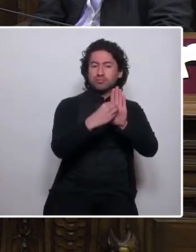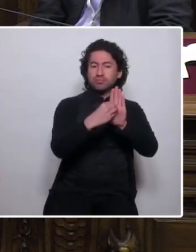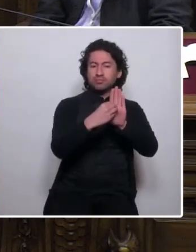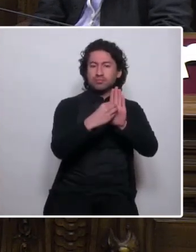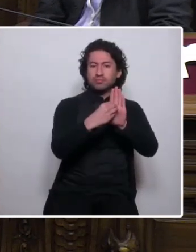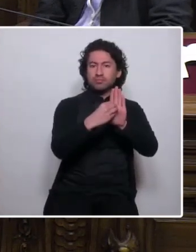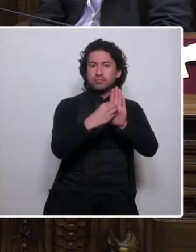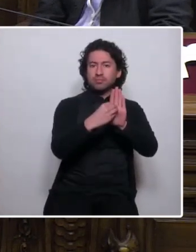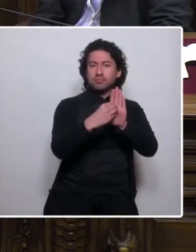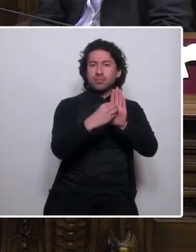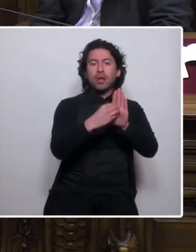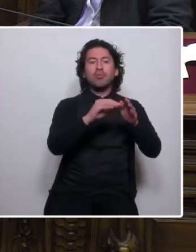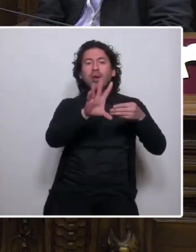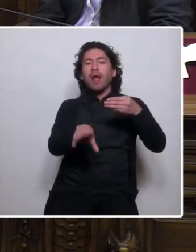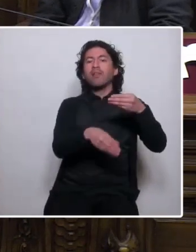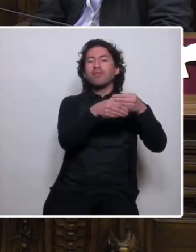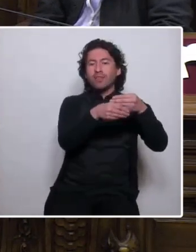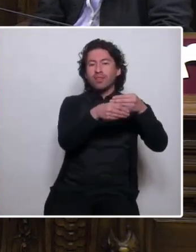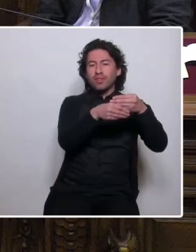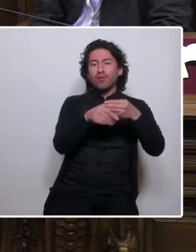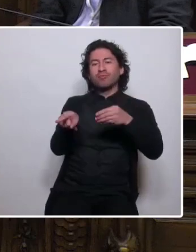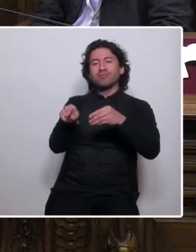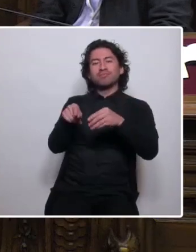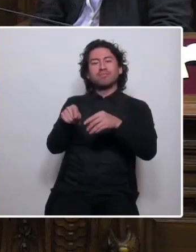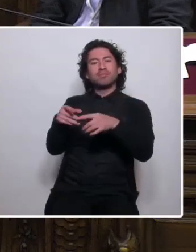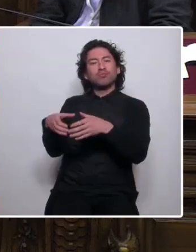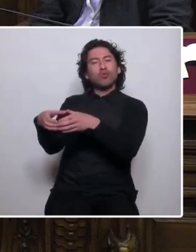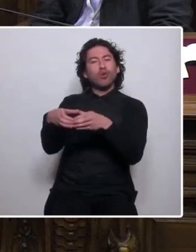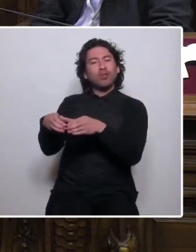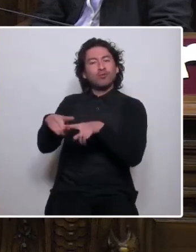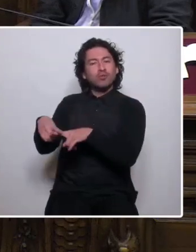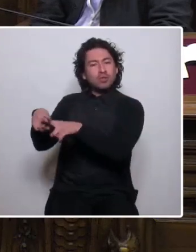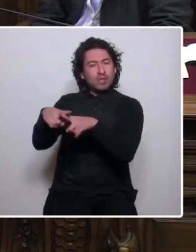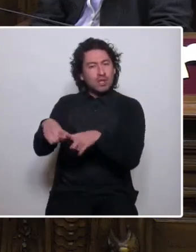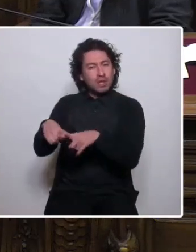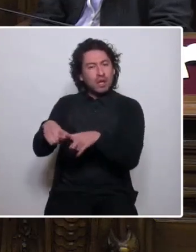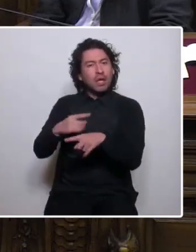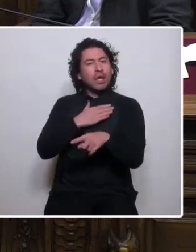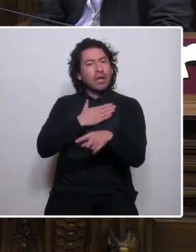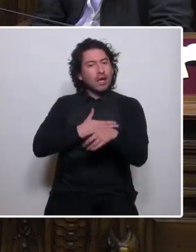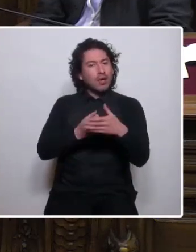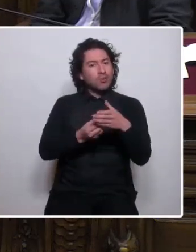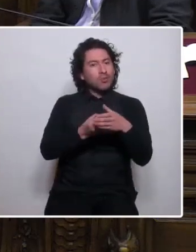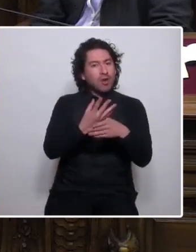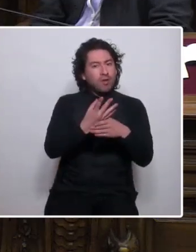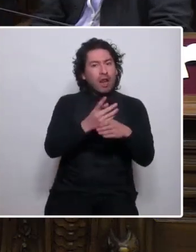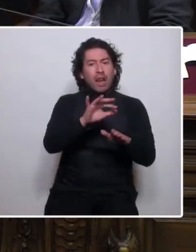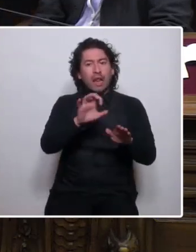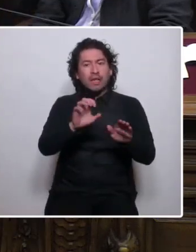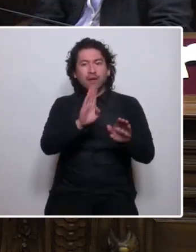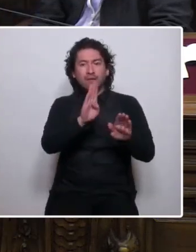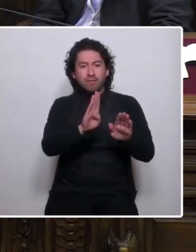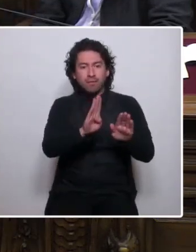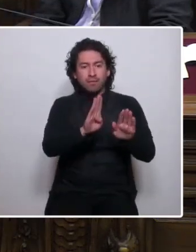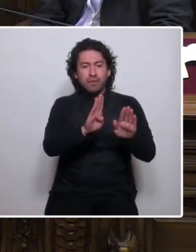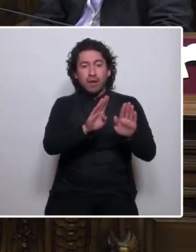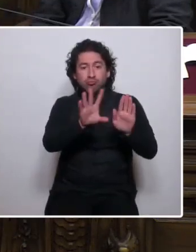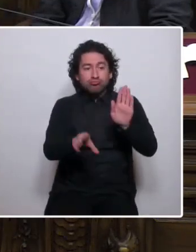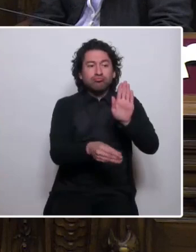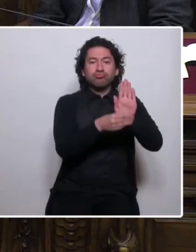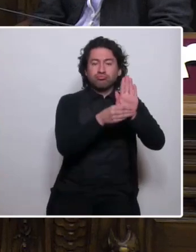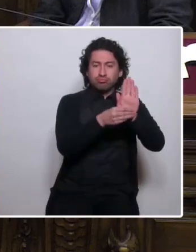de carácter aditivo del colectivo socialista para agregar una nueva letra D